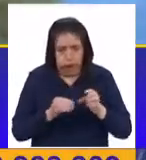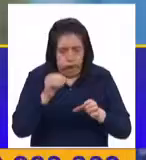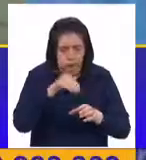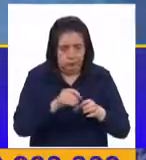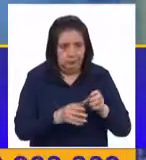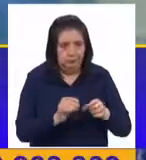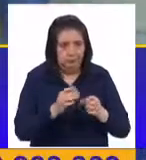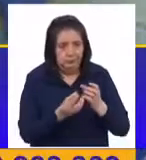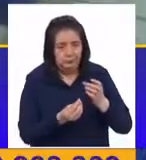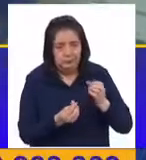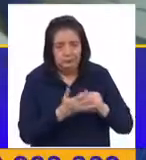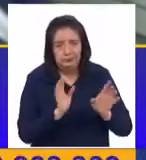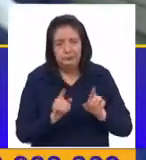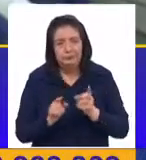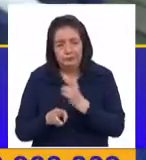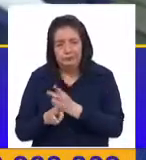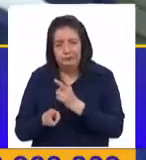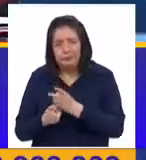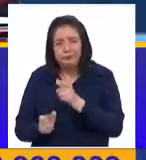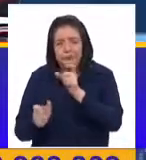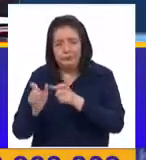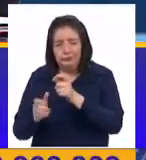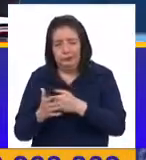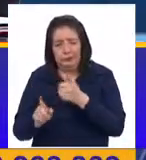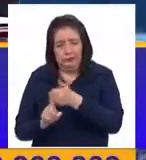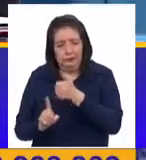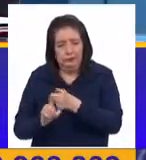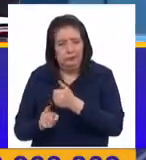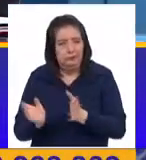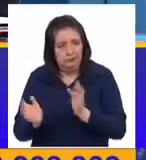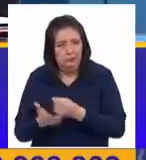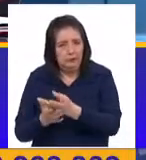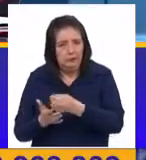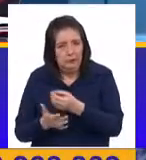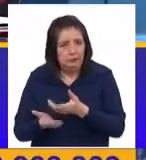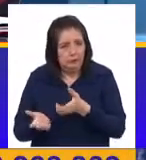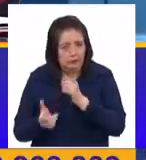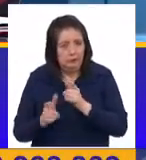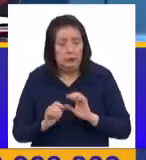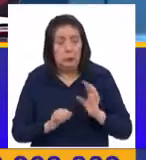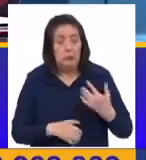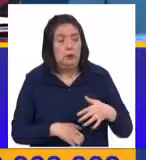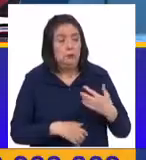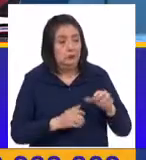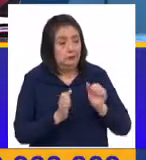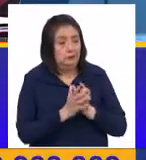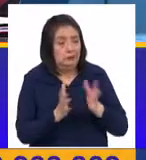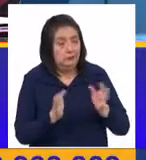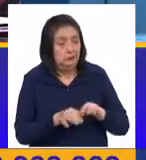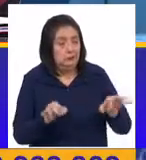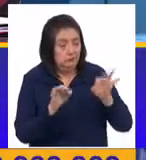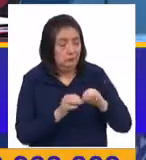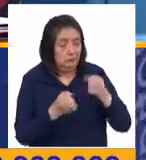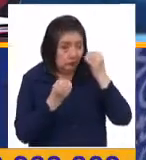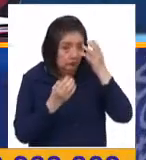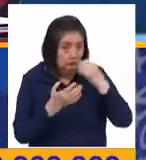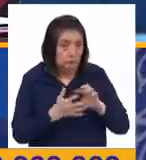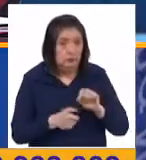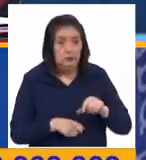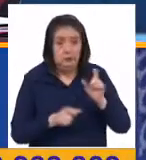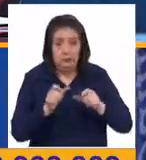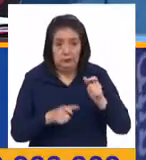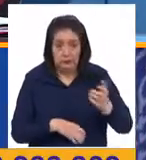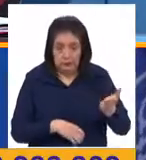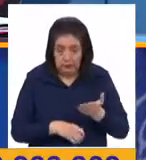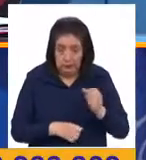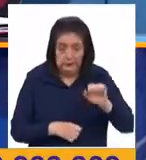hay que tener mucho cuidado con la automedicación, ¿no? Bueno, Rolando, sin duda toda esta información que es importantísima, pero sobre todo hay que seguir invitando a las personas